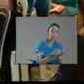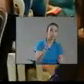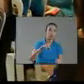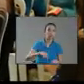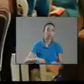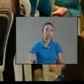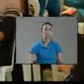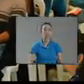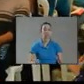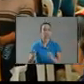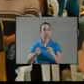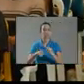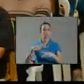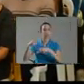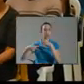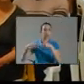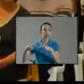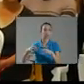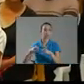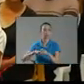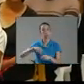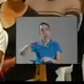Quizás a muchos de ustedes no te ha ido bien.